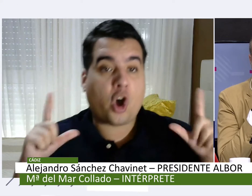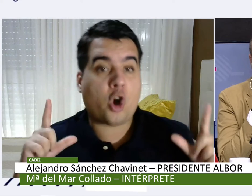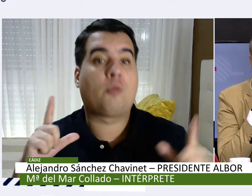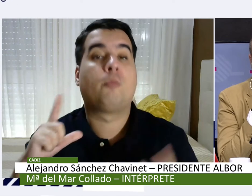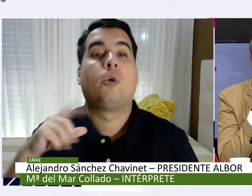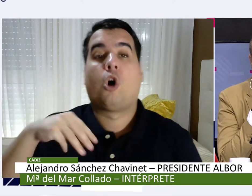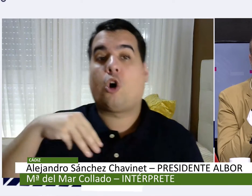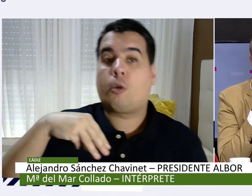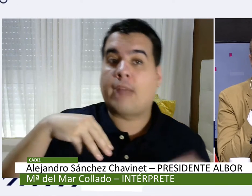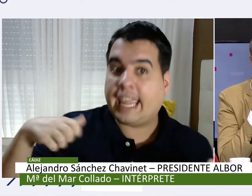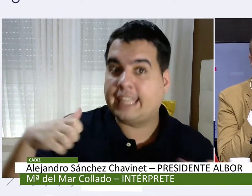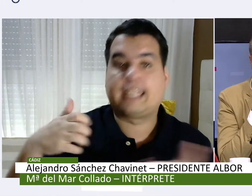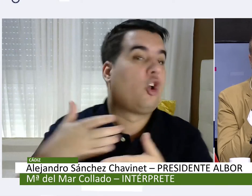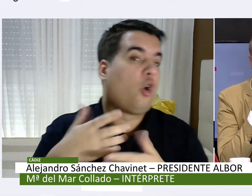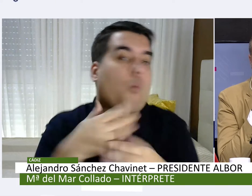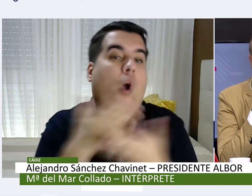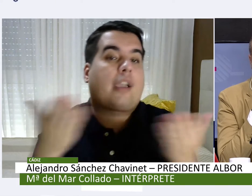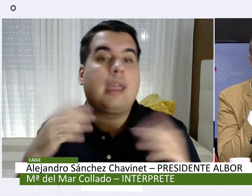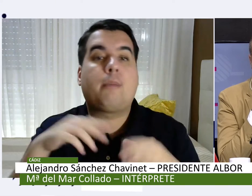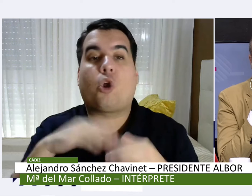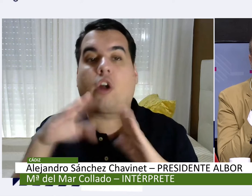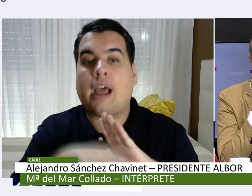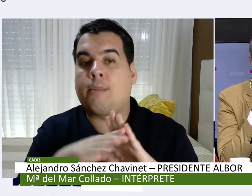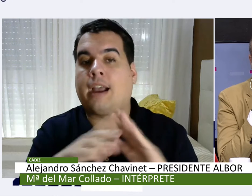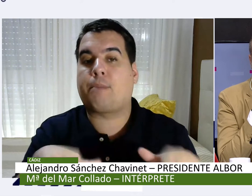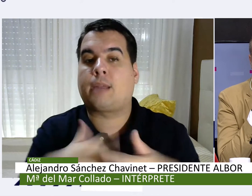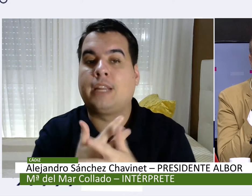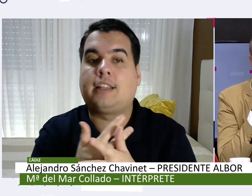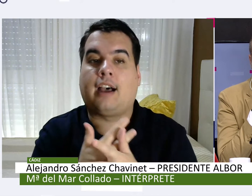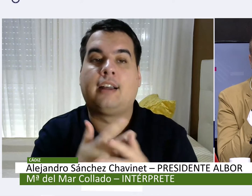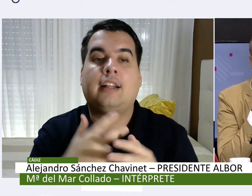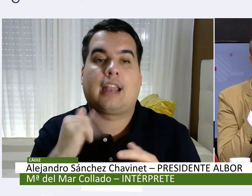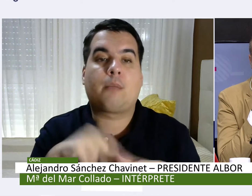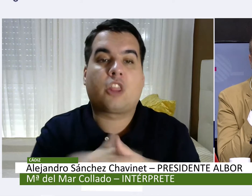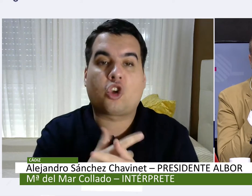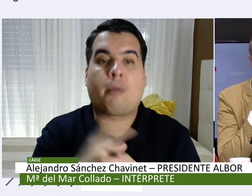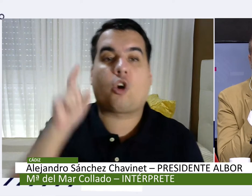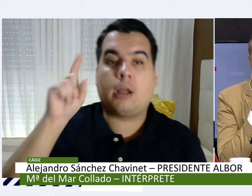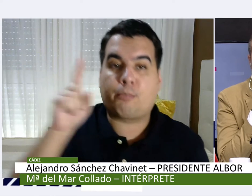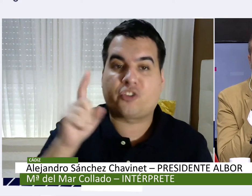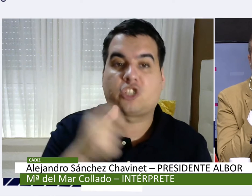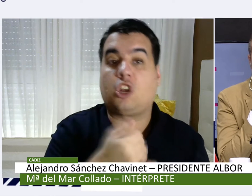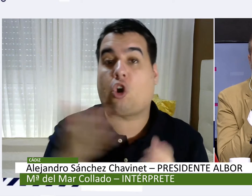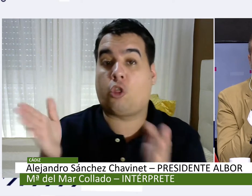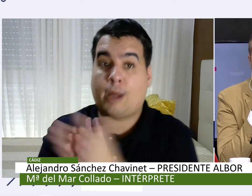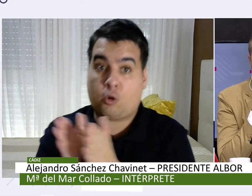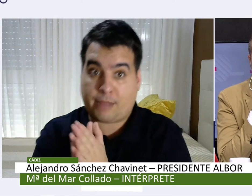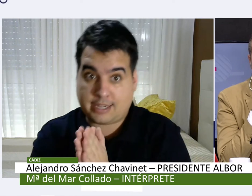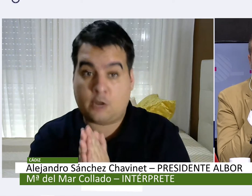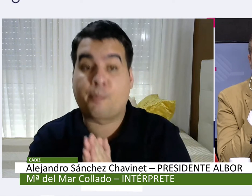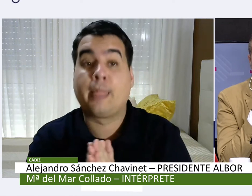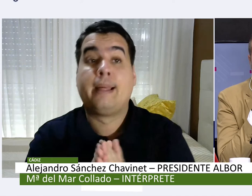por todo, por mes, o cualquier programa que permita tener medio de llamada con el profesor y con los